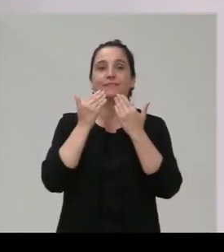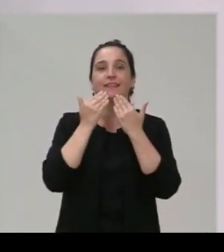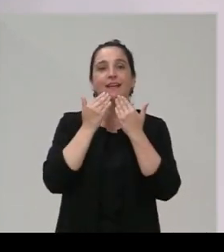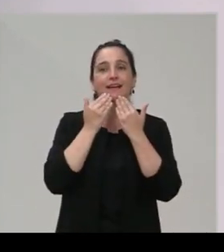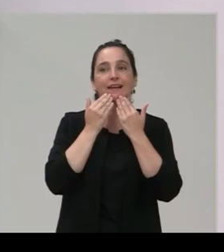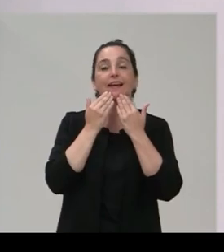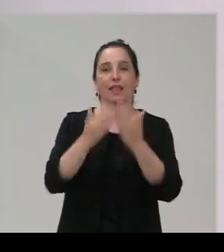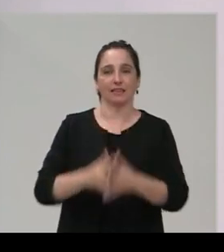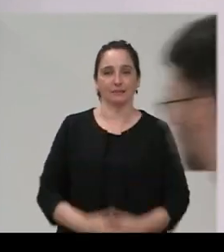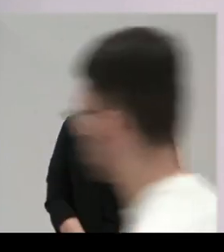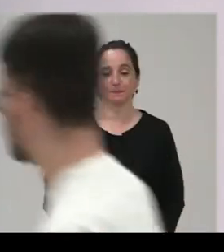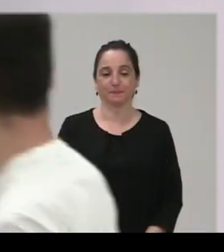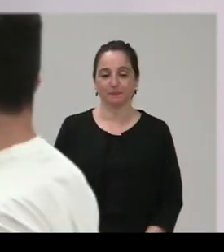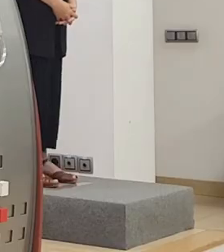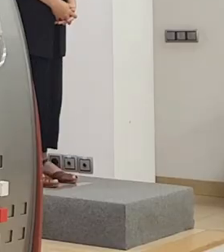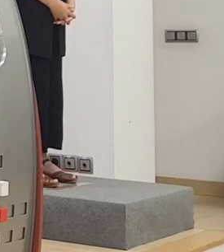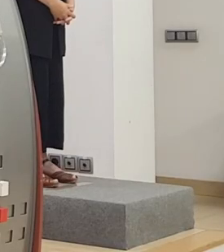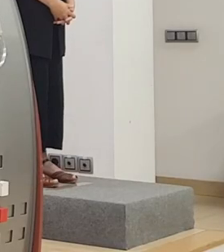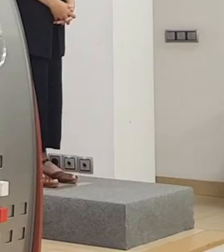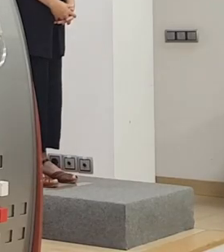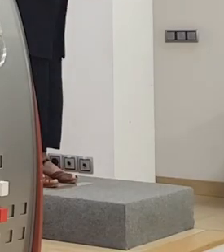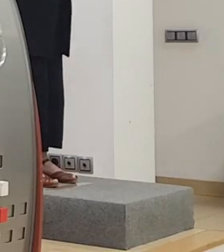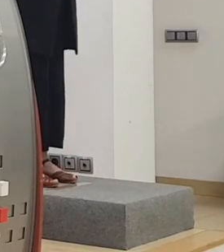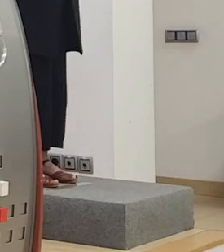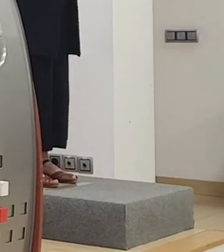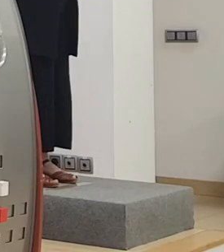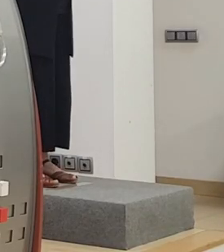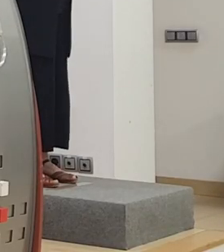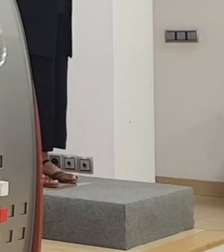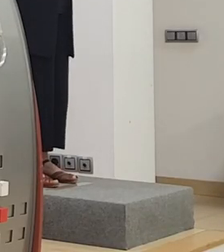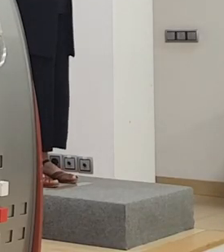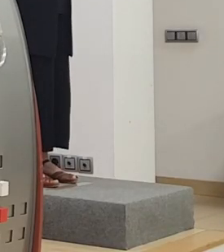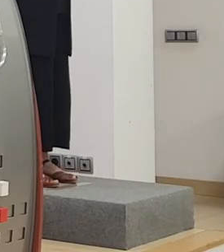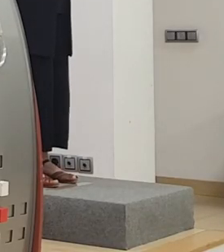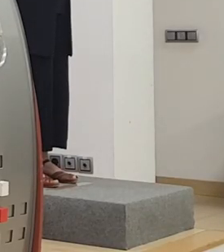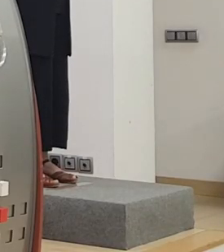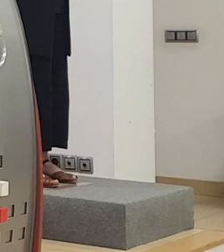muchísimas gracias pues muchas gracias en